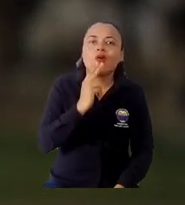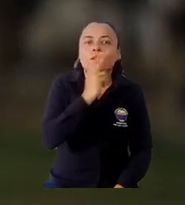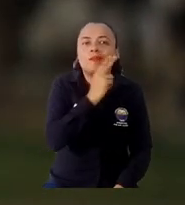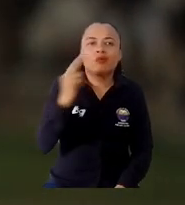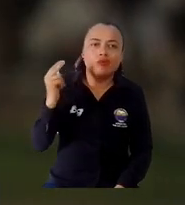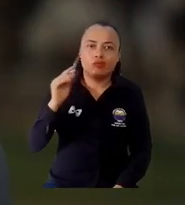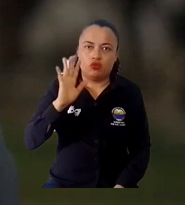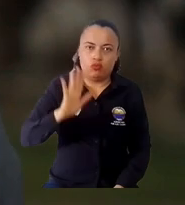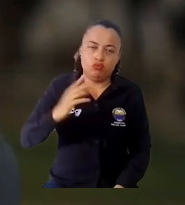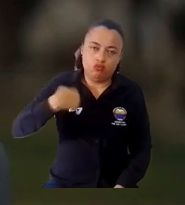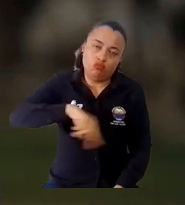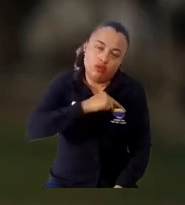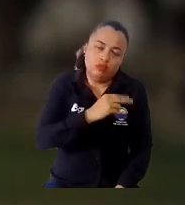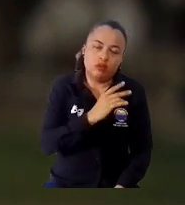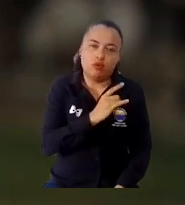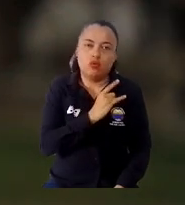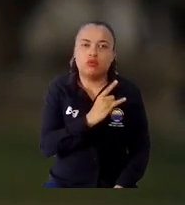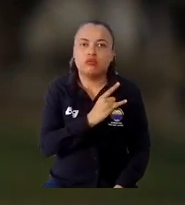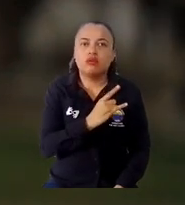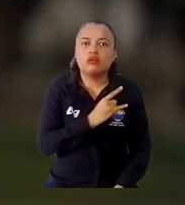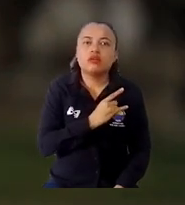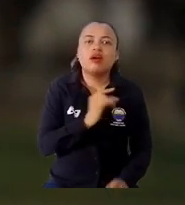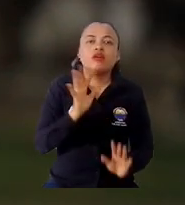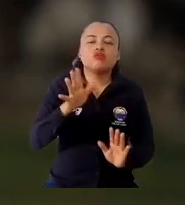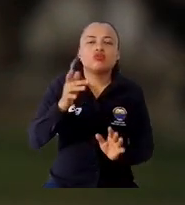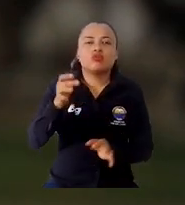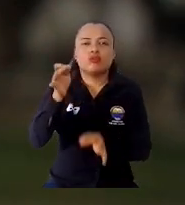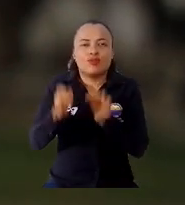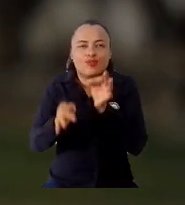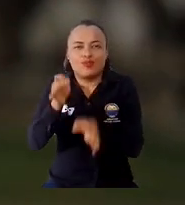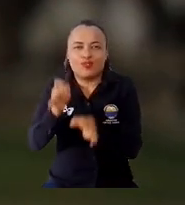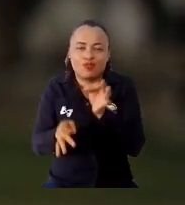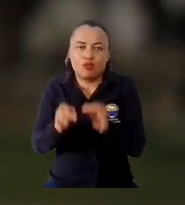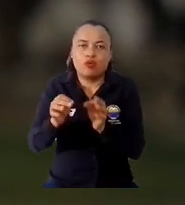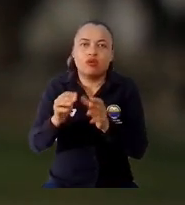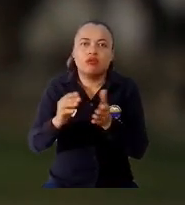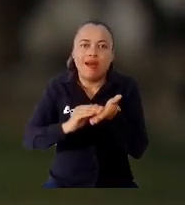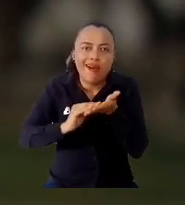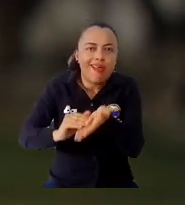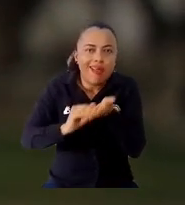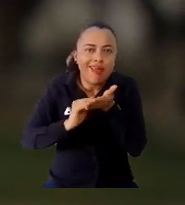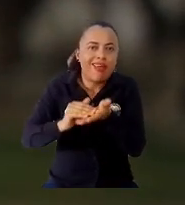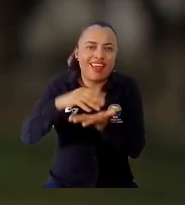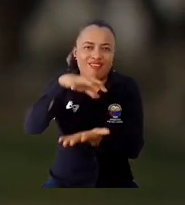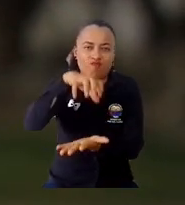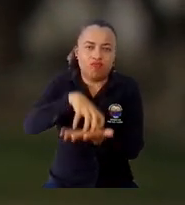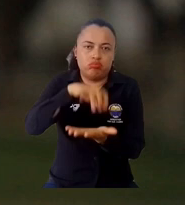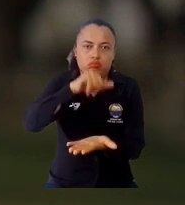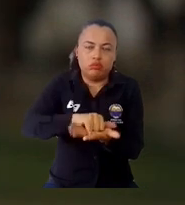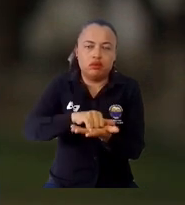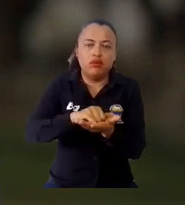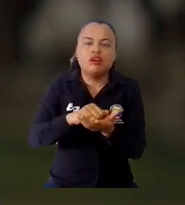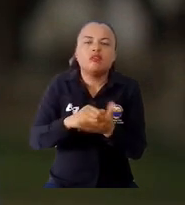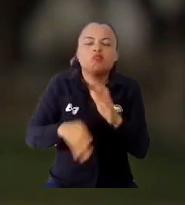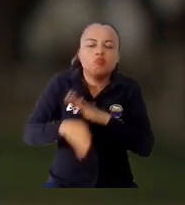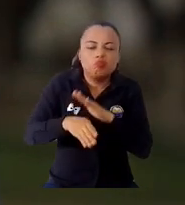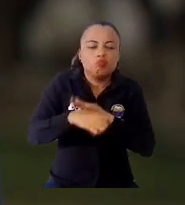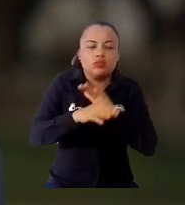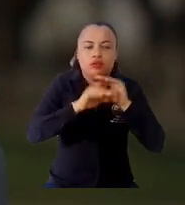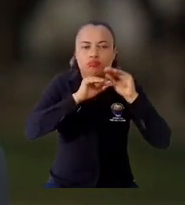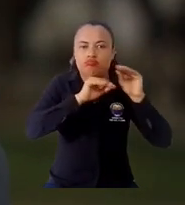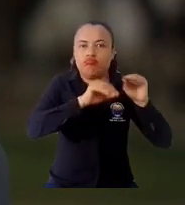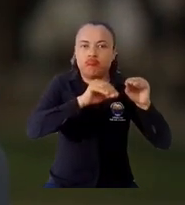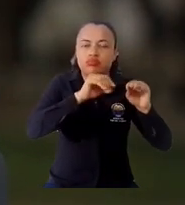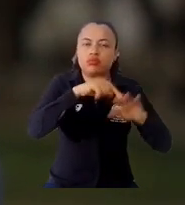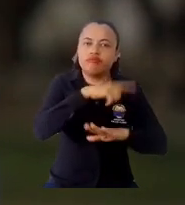de nuestra universidad, del consultorio jurídico y centro de conciliación, es seguir formando